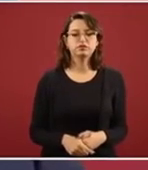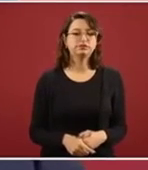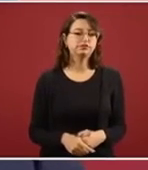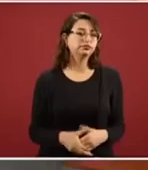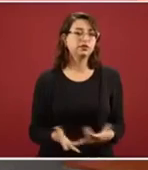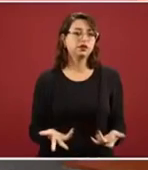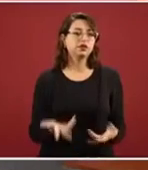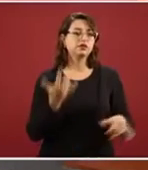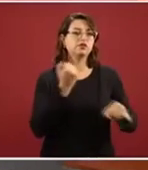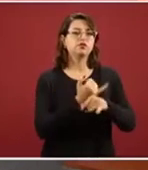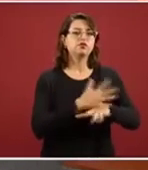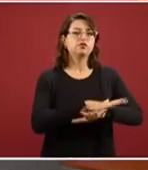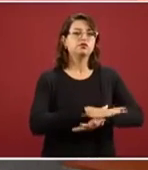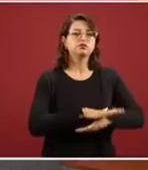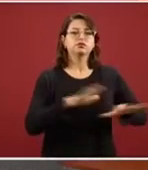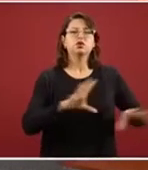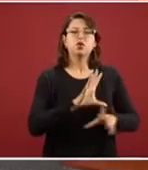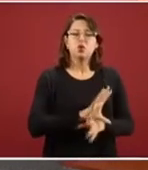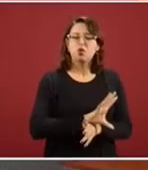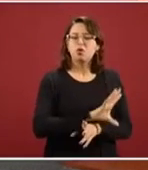Informando sobre lo que